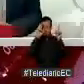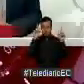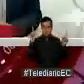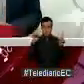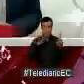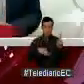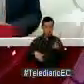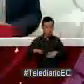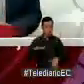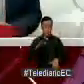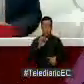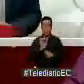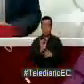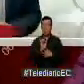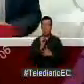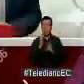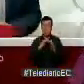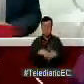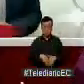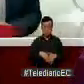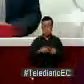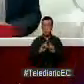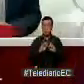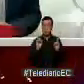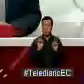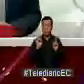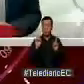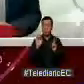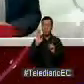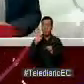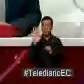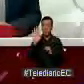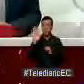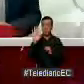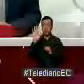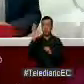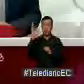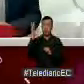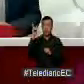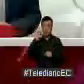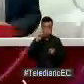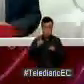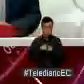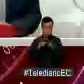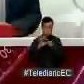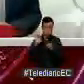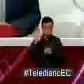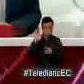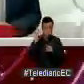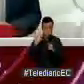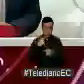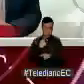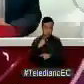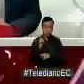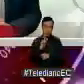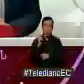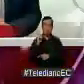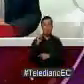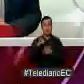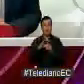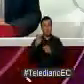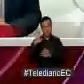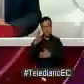en el territorio nacional ha quebrado por efectos del ingreso de la entrada en vigencia del acuerdo con la Unión Europea. Al contrario, este ha